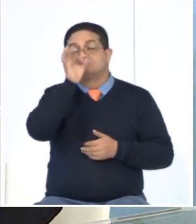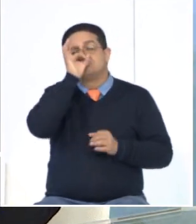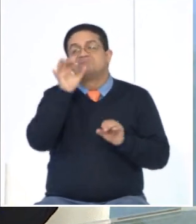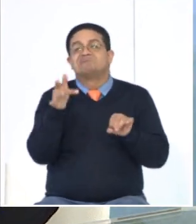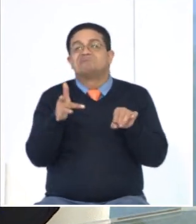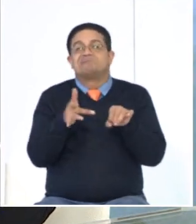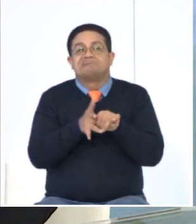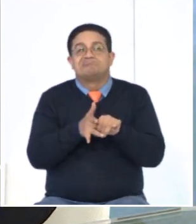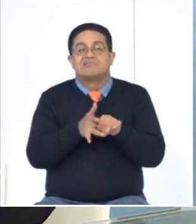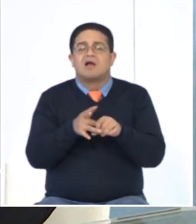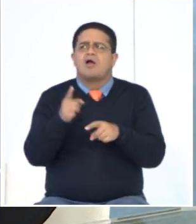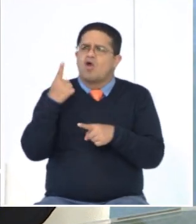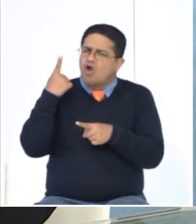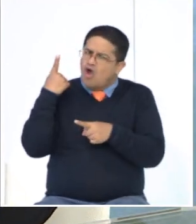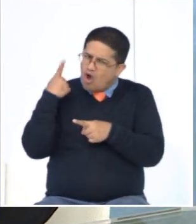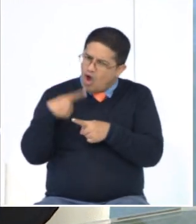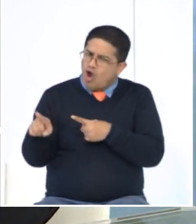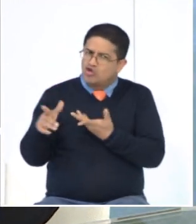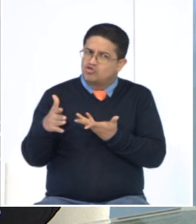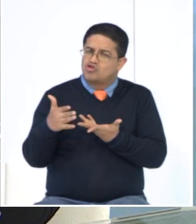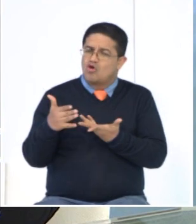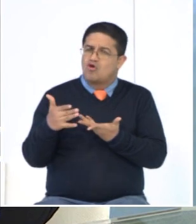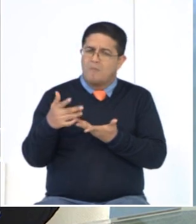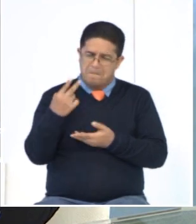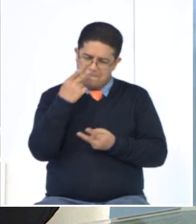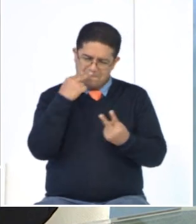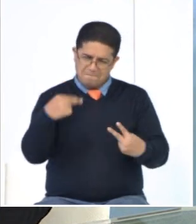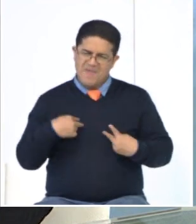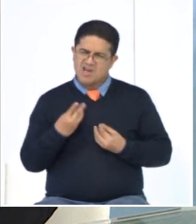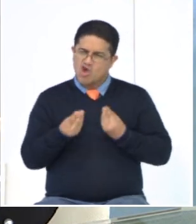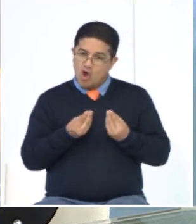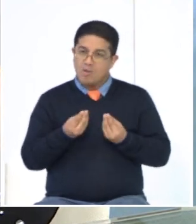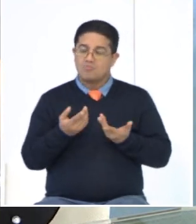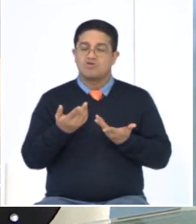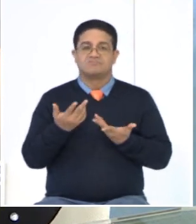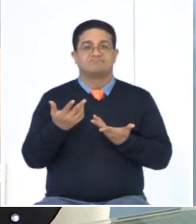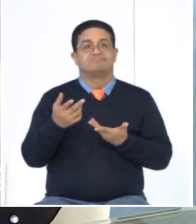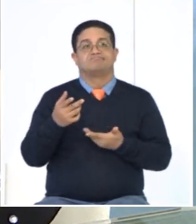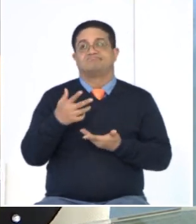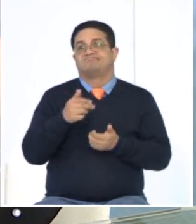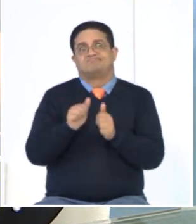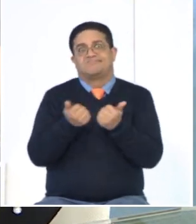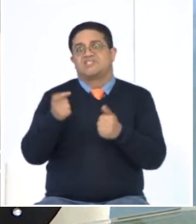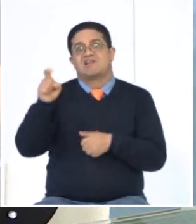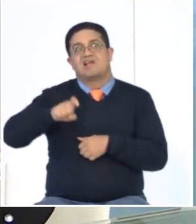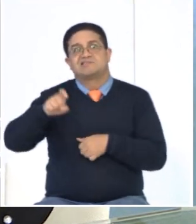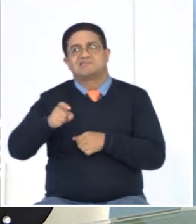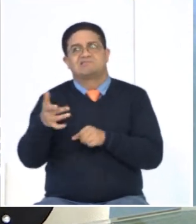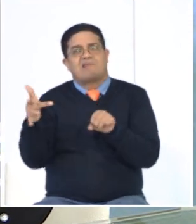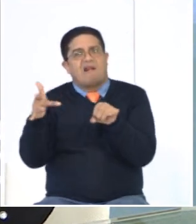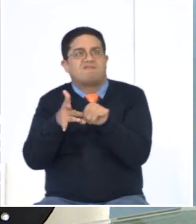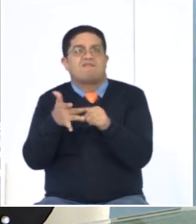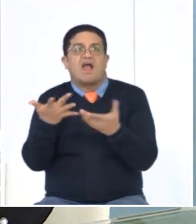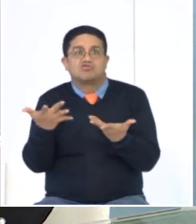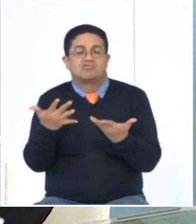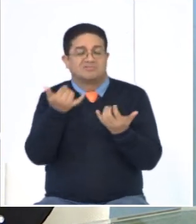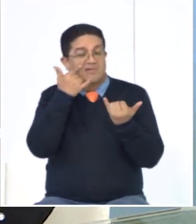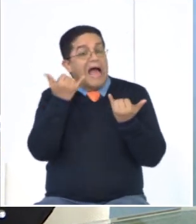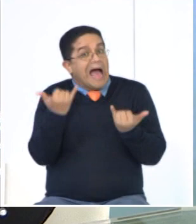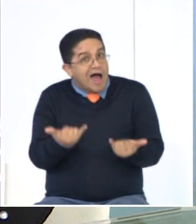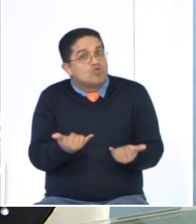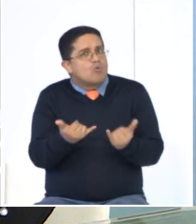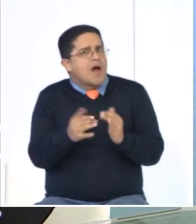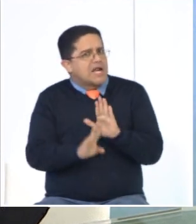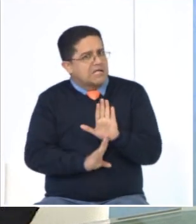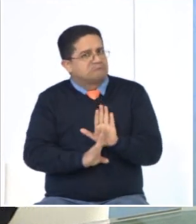hay un estudio que me haga ver cómo está mi próstata sin la necesidad de irme a tacto rectal? Se dice que actualmente los estudios de imágenes también han